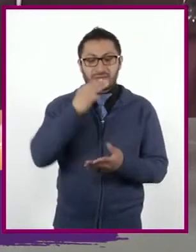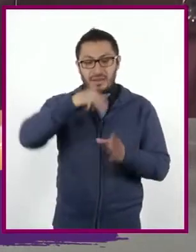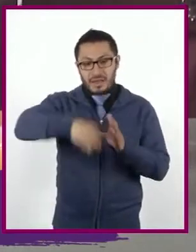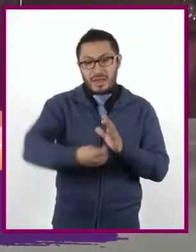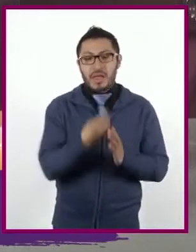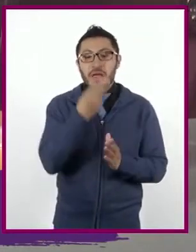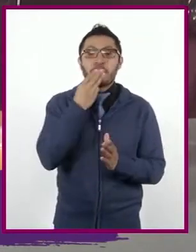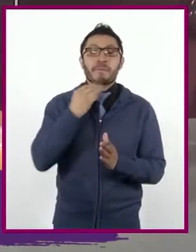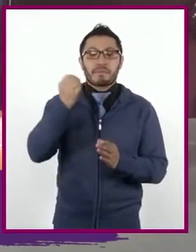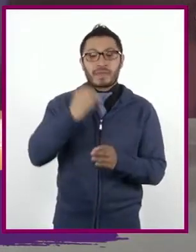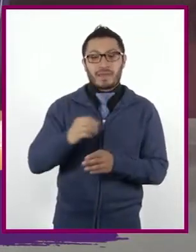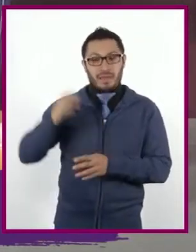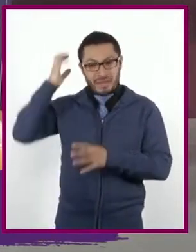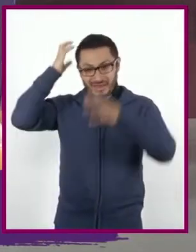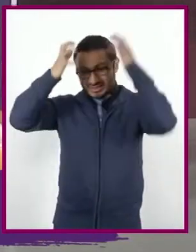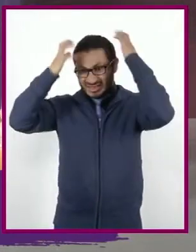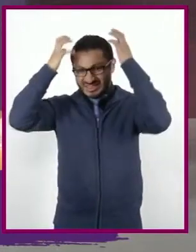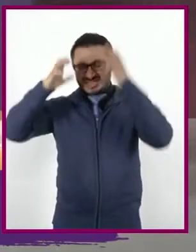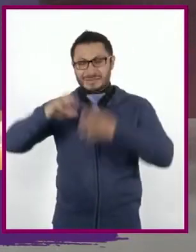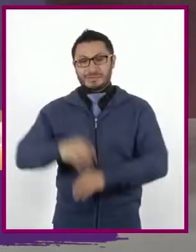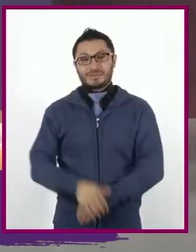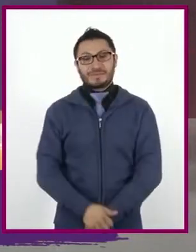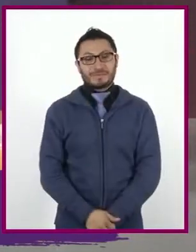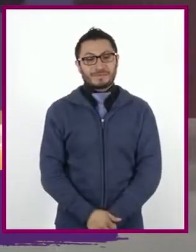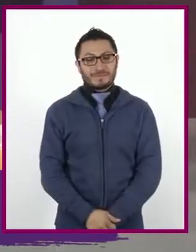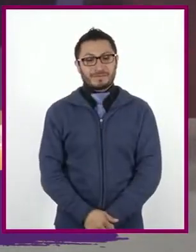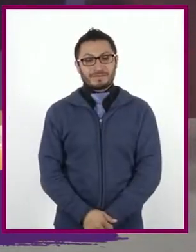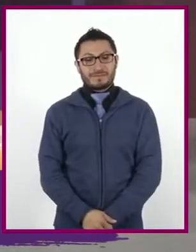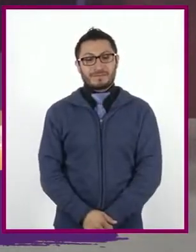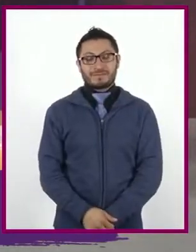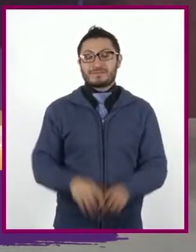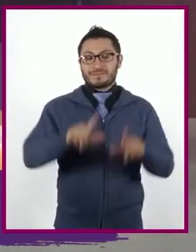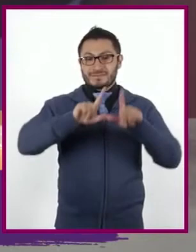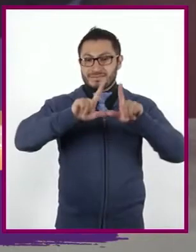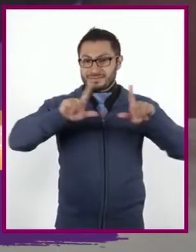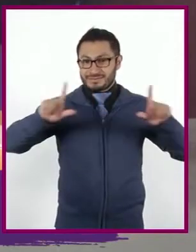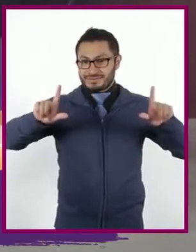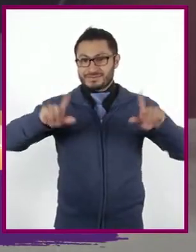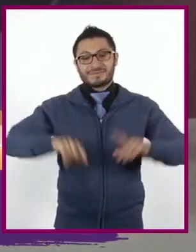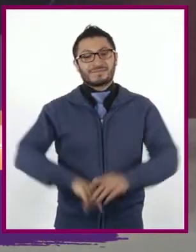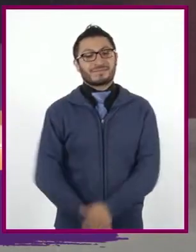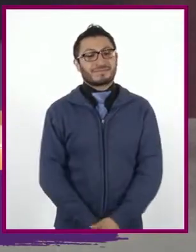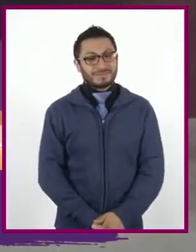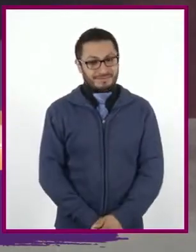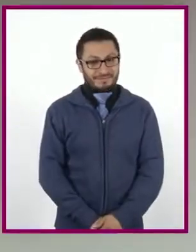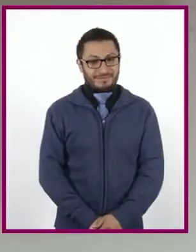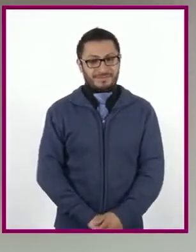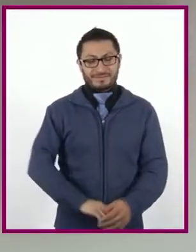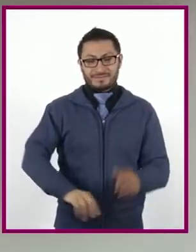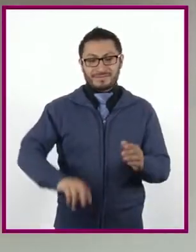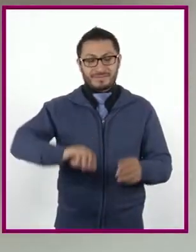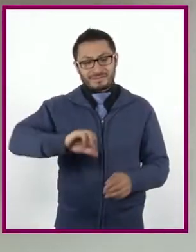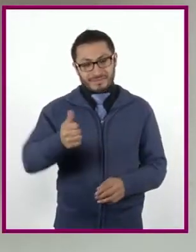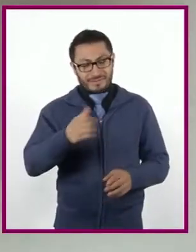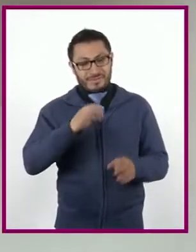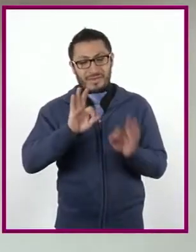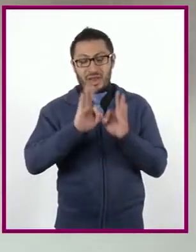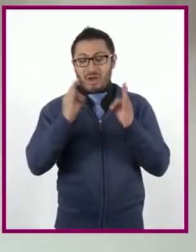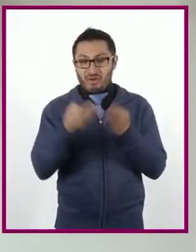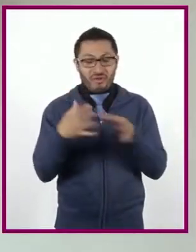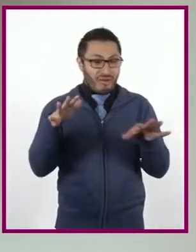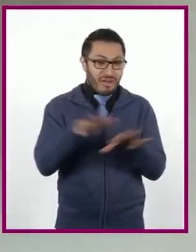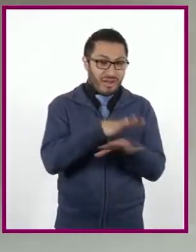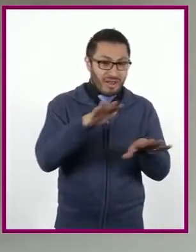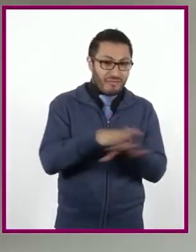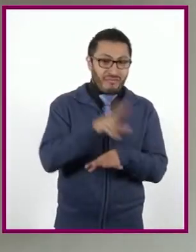está fluyendo con mayor facilidad. Listo. Otro aspecto para modificar la viscosidad